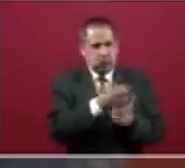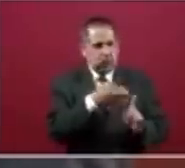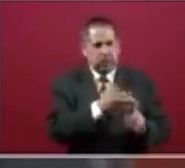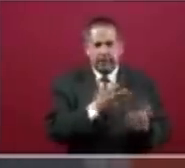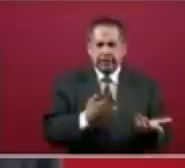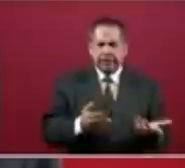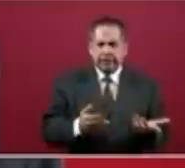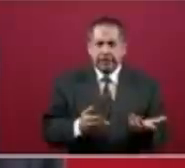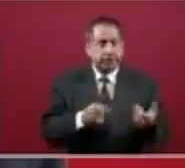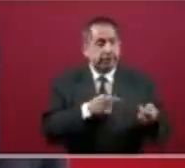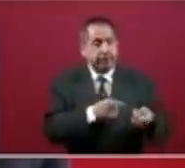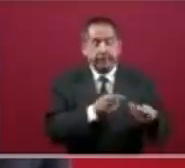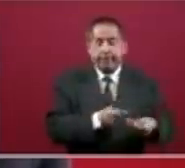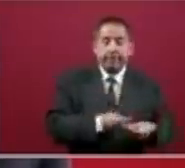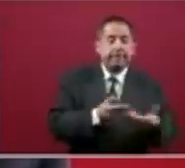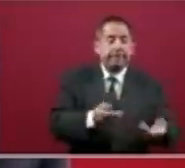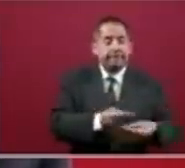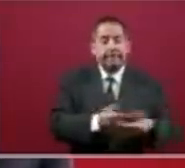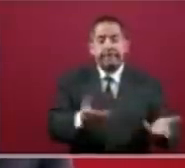abastece